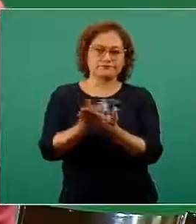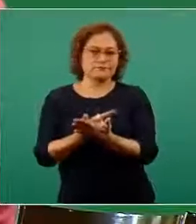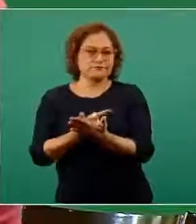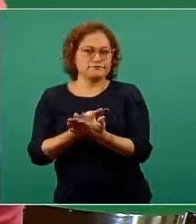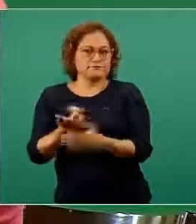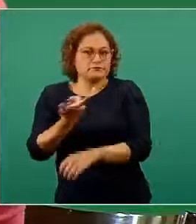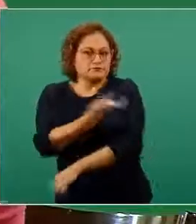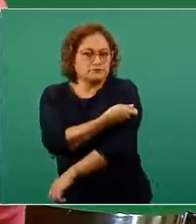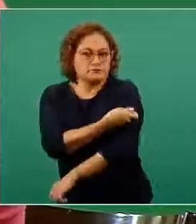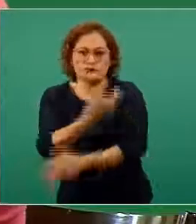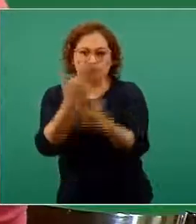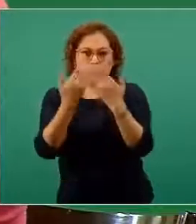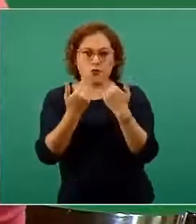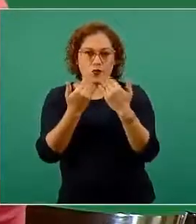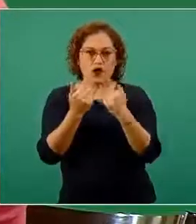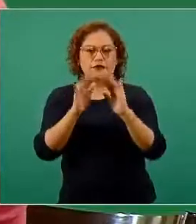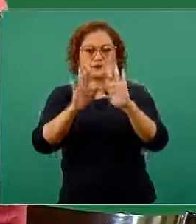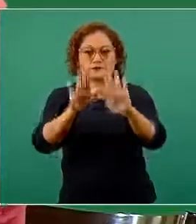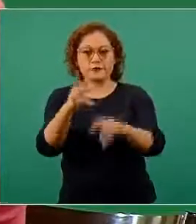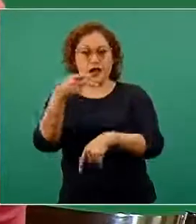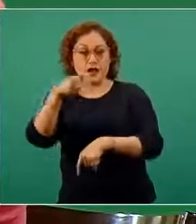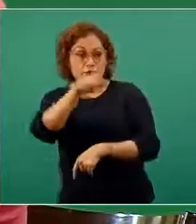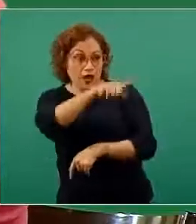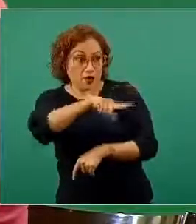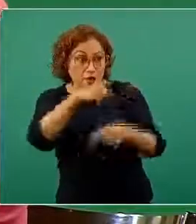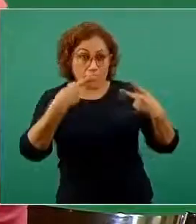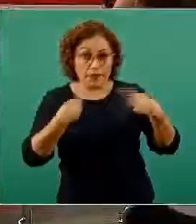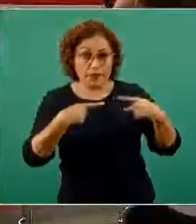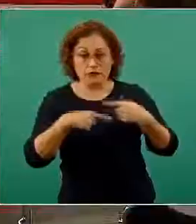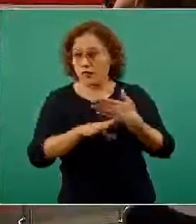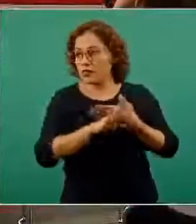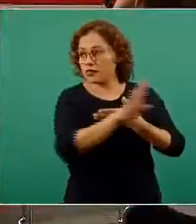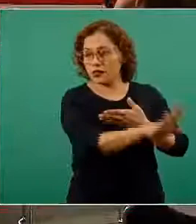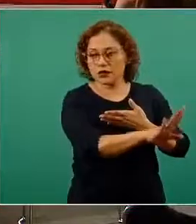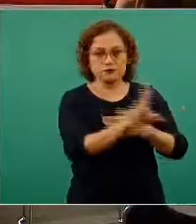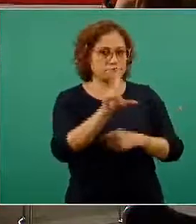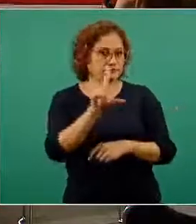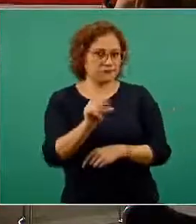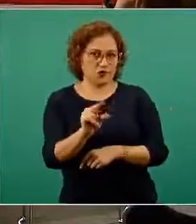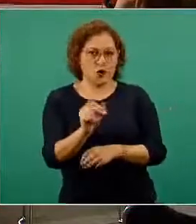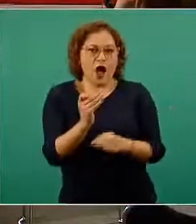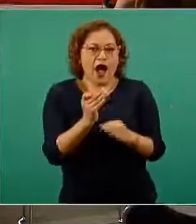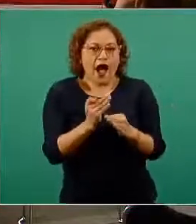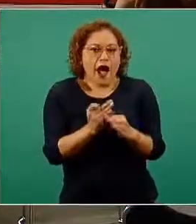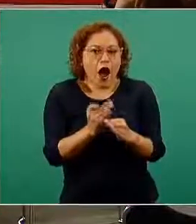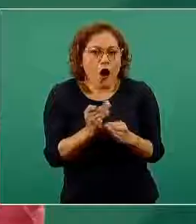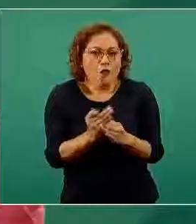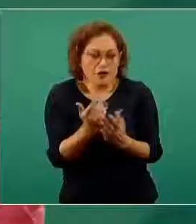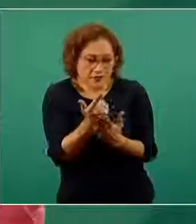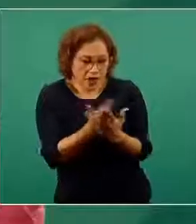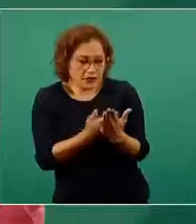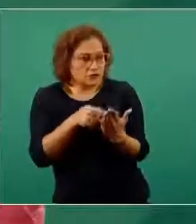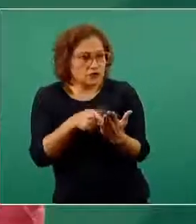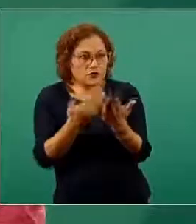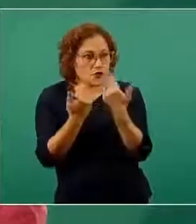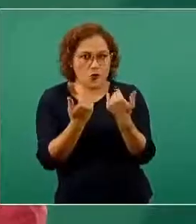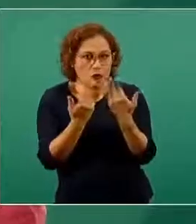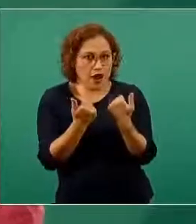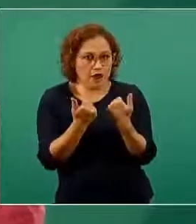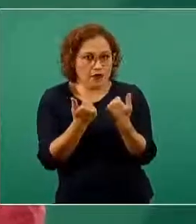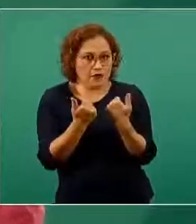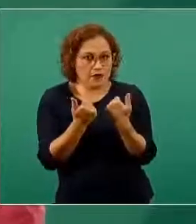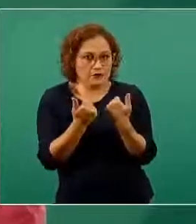ahí van a ser excluidas, pero no van a ser en este momento vacunadas por ser personal educativo.